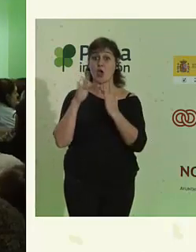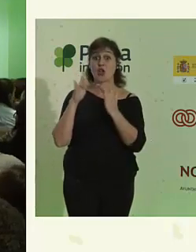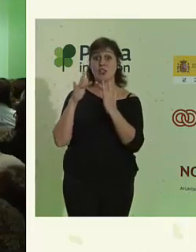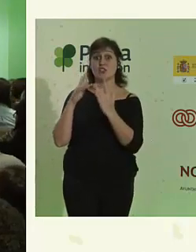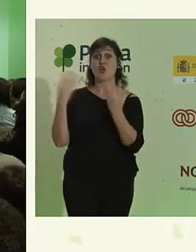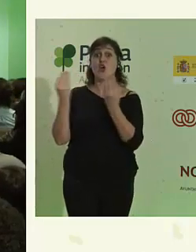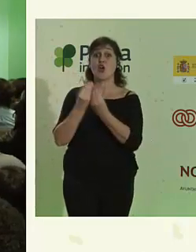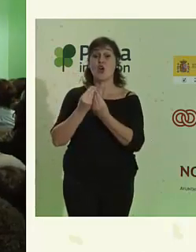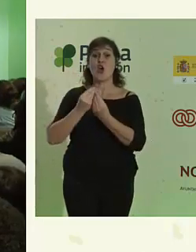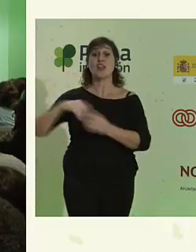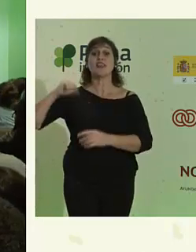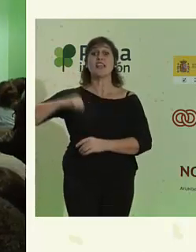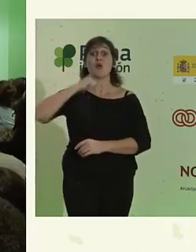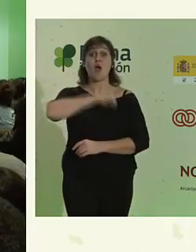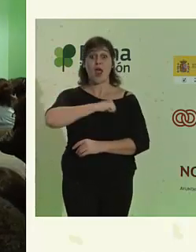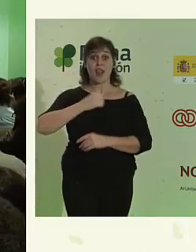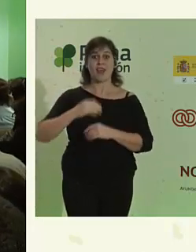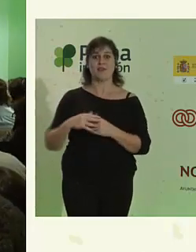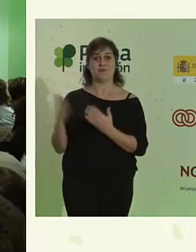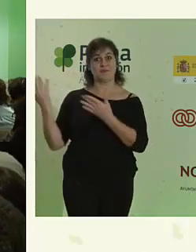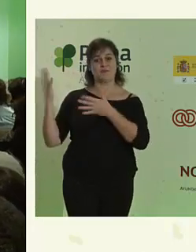¡Conectamos con Taiwán!